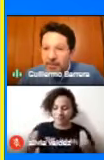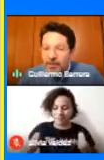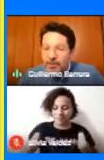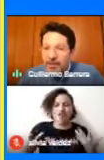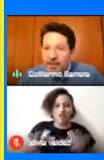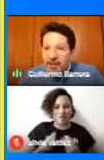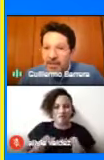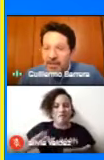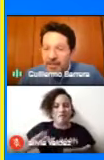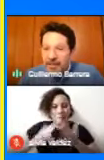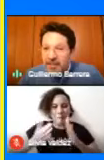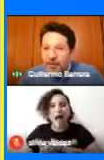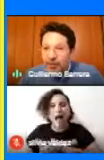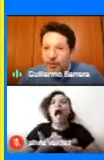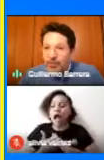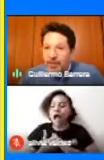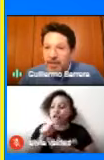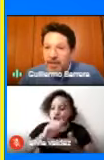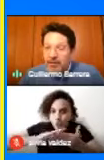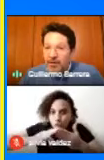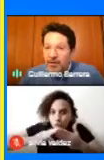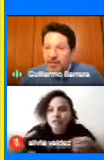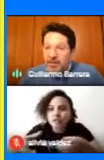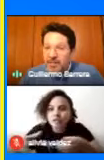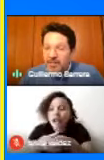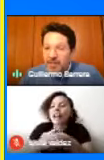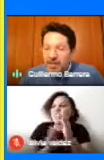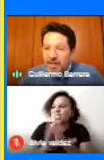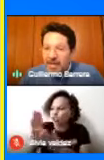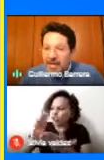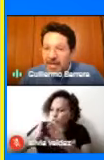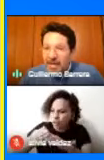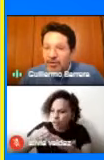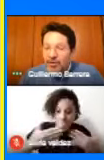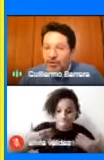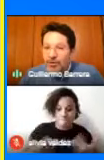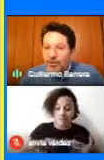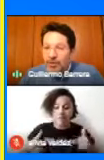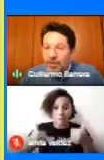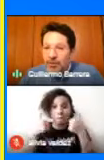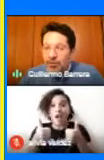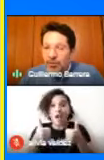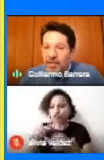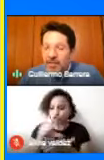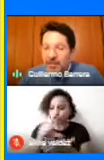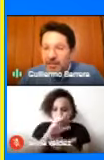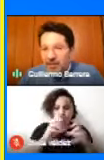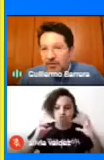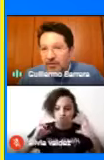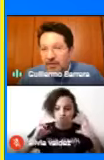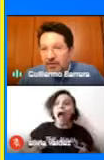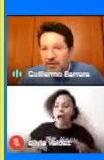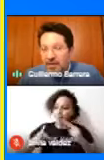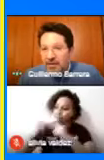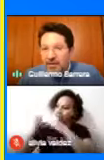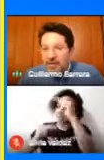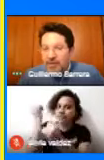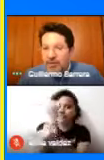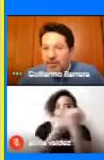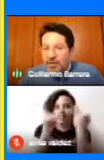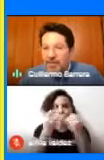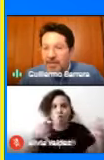la convivencia comunitaria, el desarrollo comunitario y la convivencia ciudadana han ido construyendo una identidad